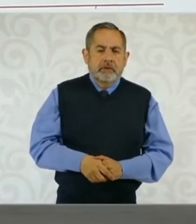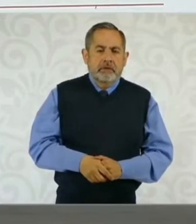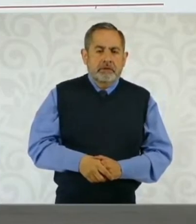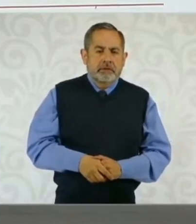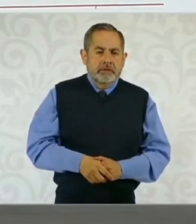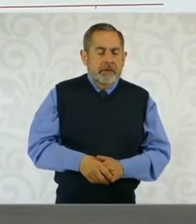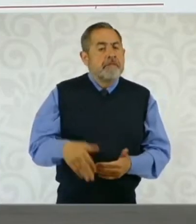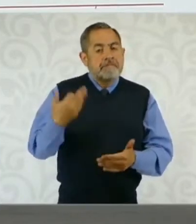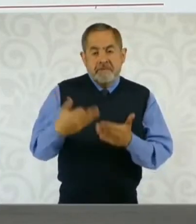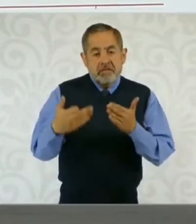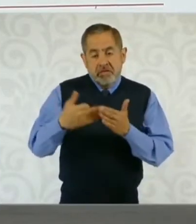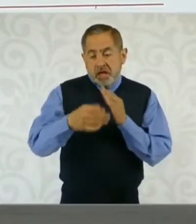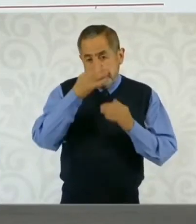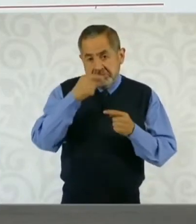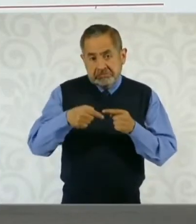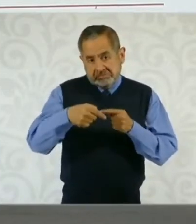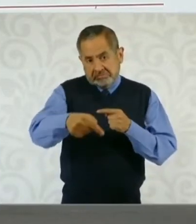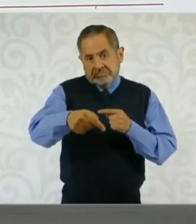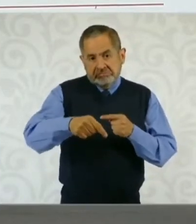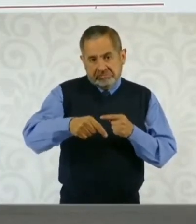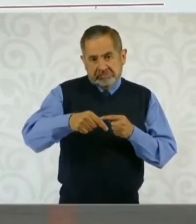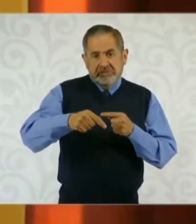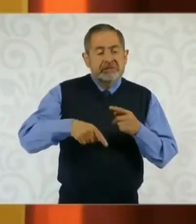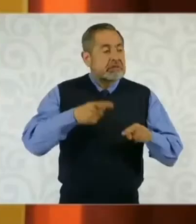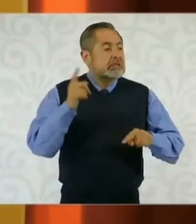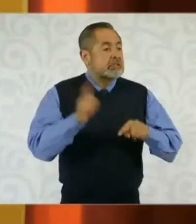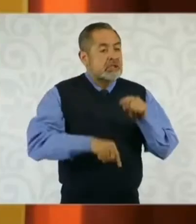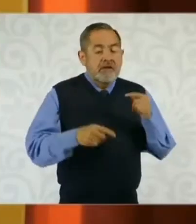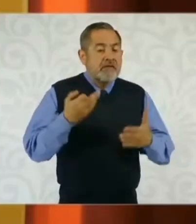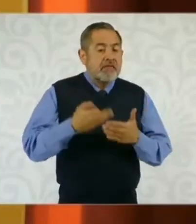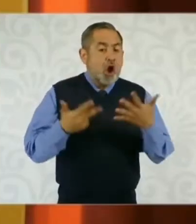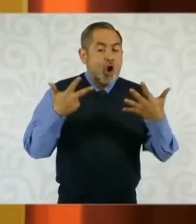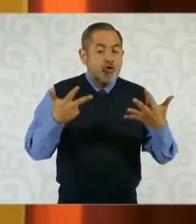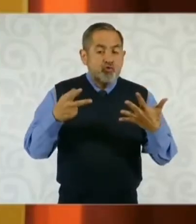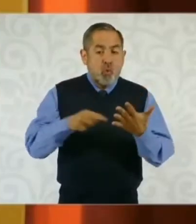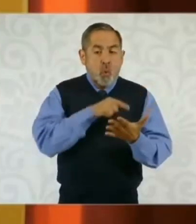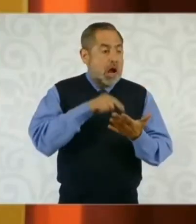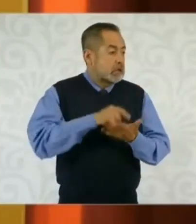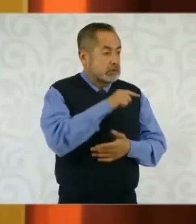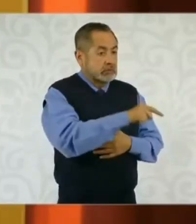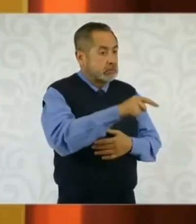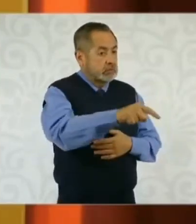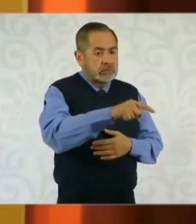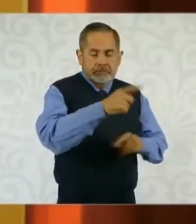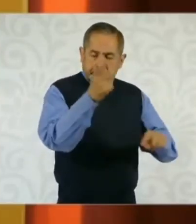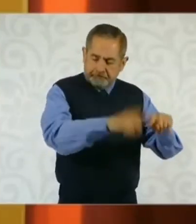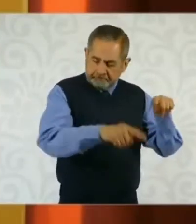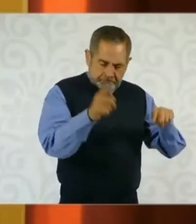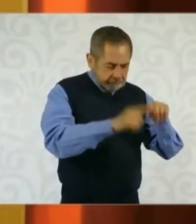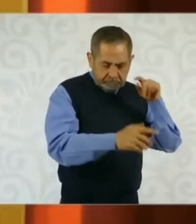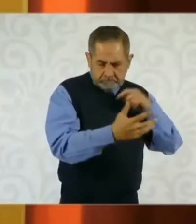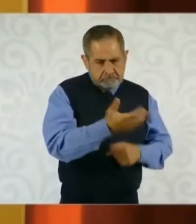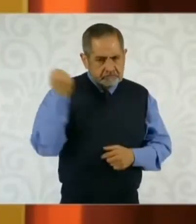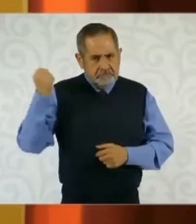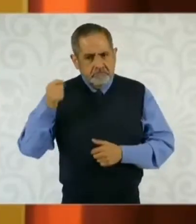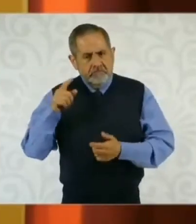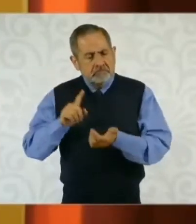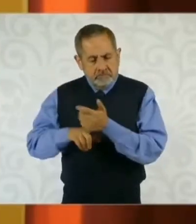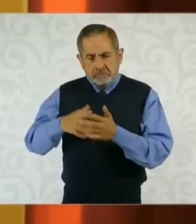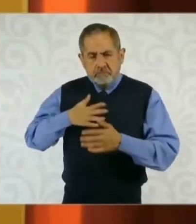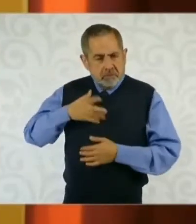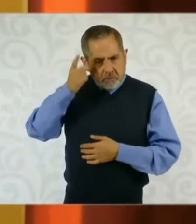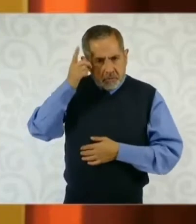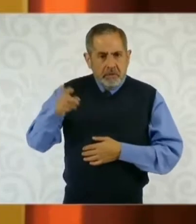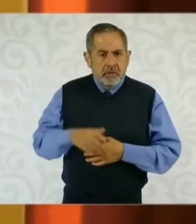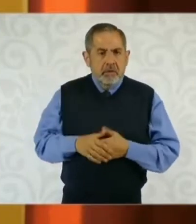Tenemos como procesos pendientes de culminar la recuperación de 8 espacios. Afortunadamente ya